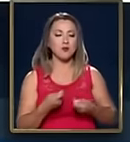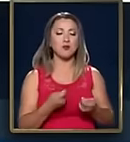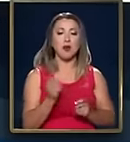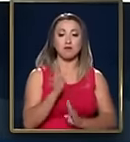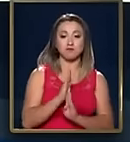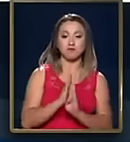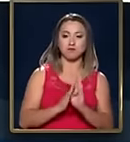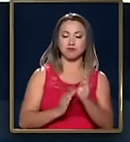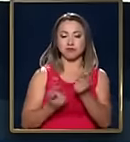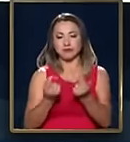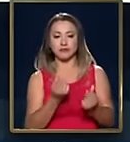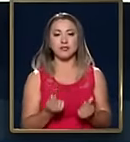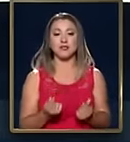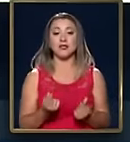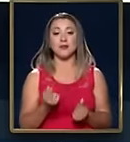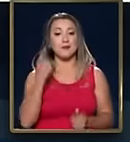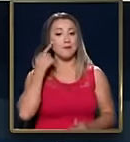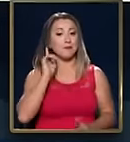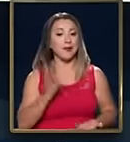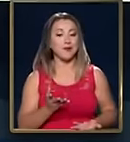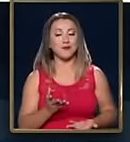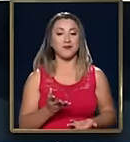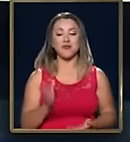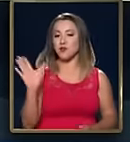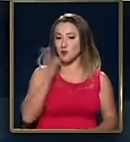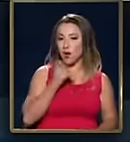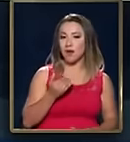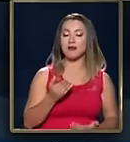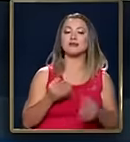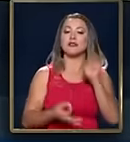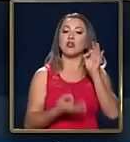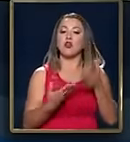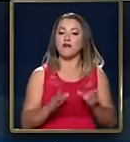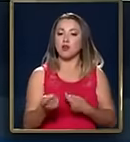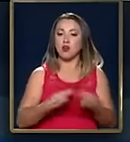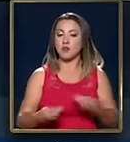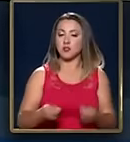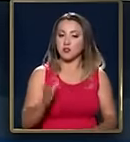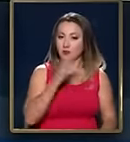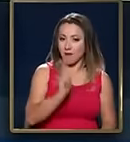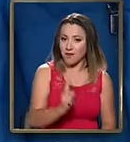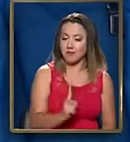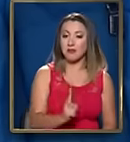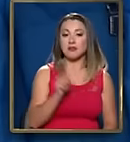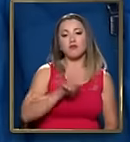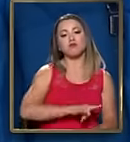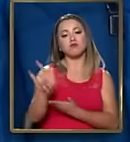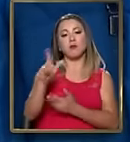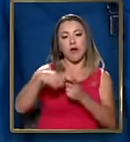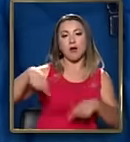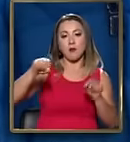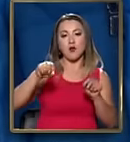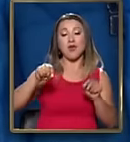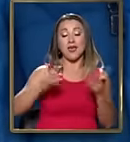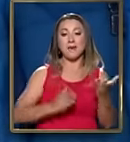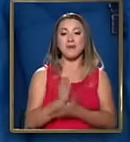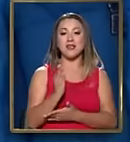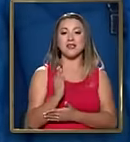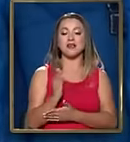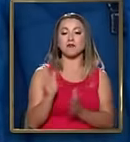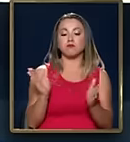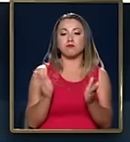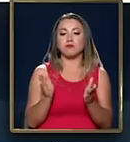negocio. Ella, y la gracia es que todavía ni siquiera existía el Tratado Libre de Comercio. Entonces ella viaja a Japón, abre lo que en ese momento era su